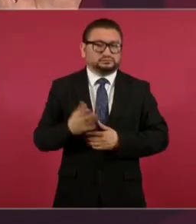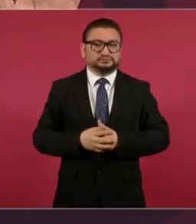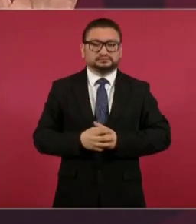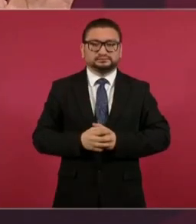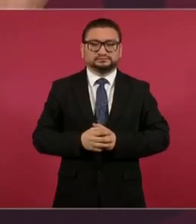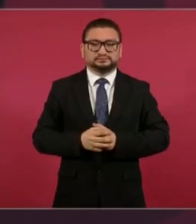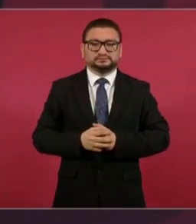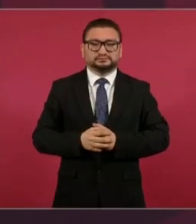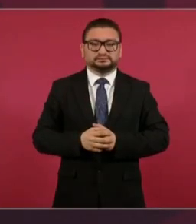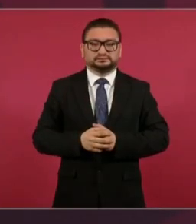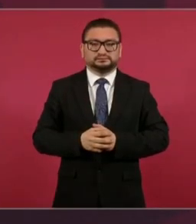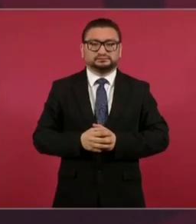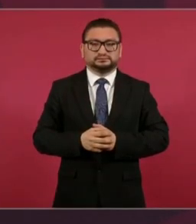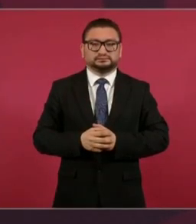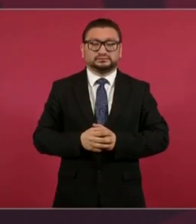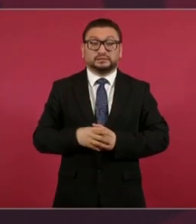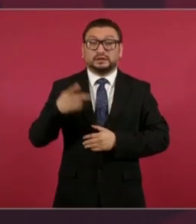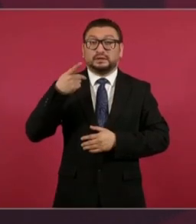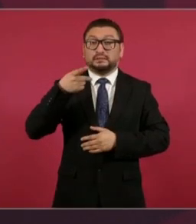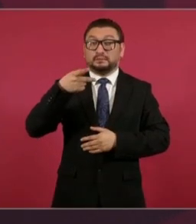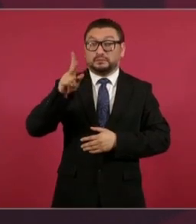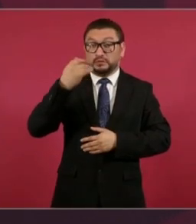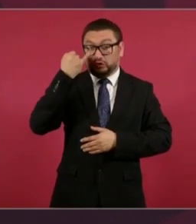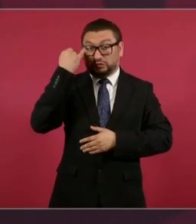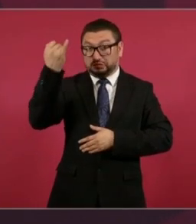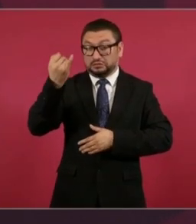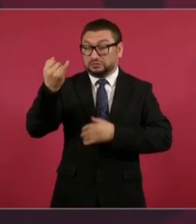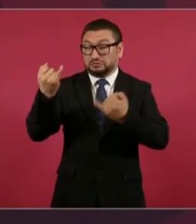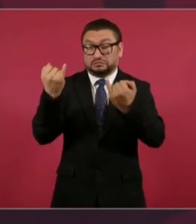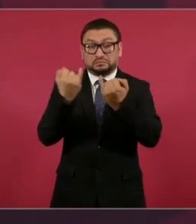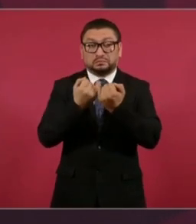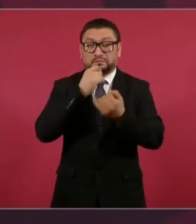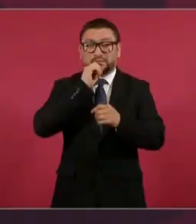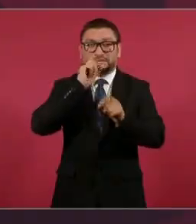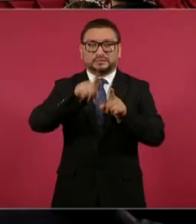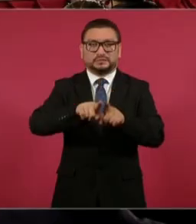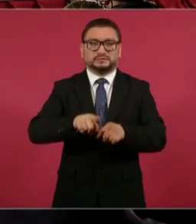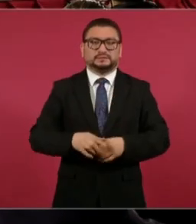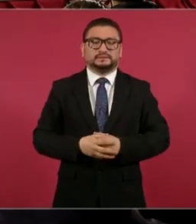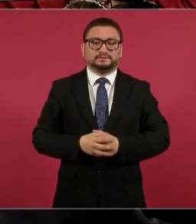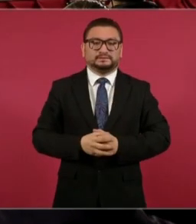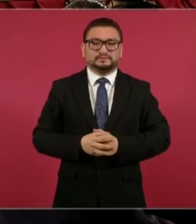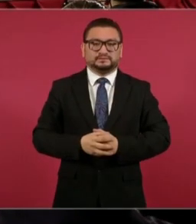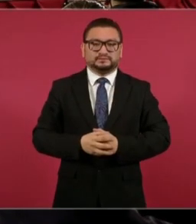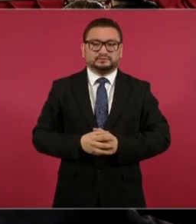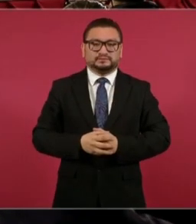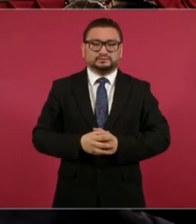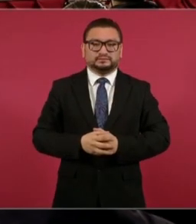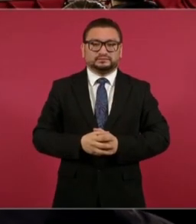extravagante pero el planteamiento es el mismo